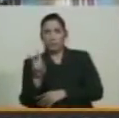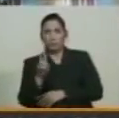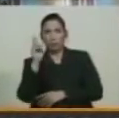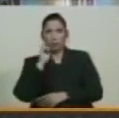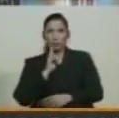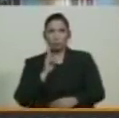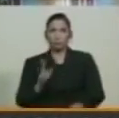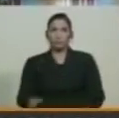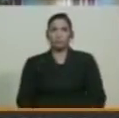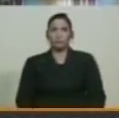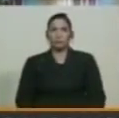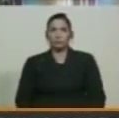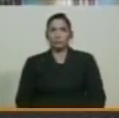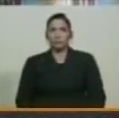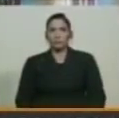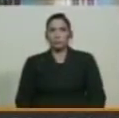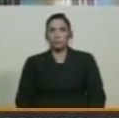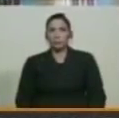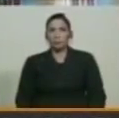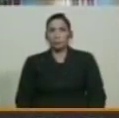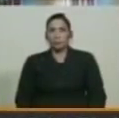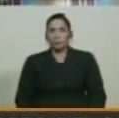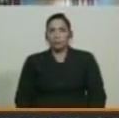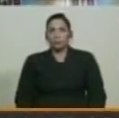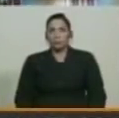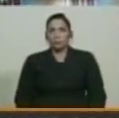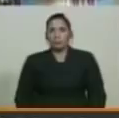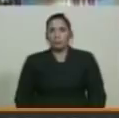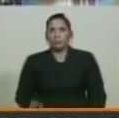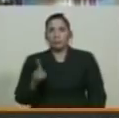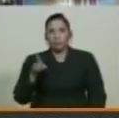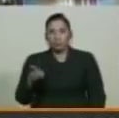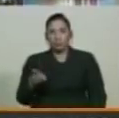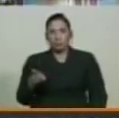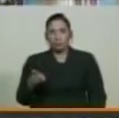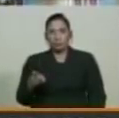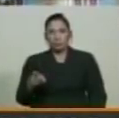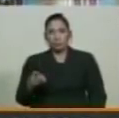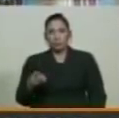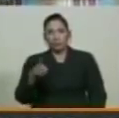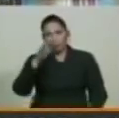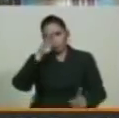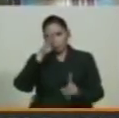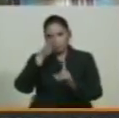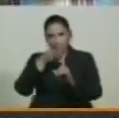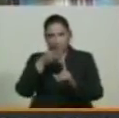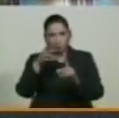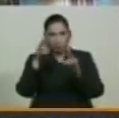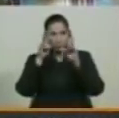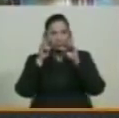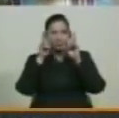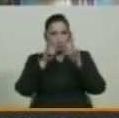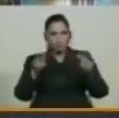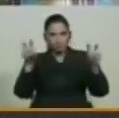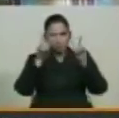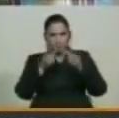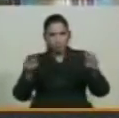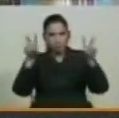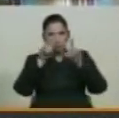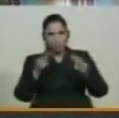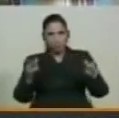Armada Nacional, en lo que respecta al abordaje de los mercados municipales, el día de ayer se hizo el